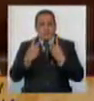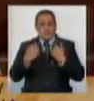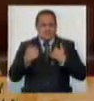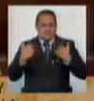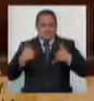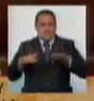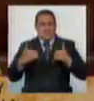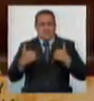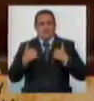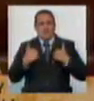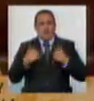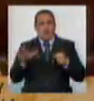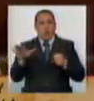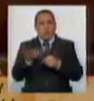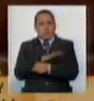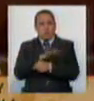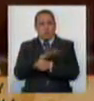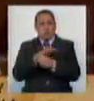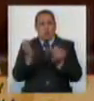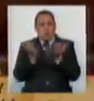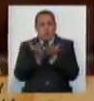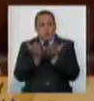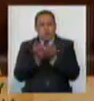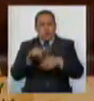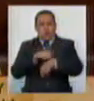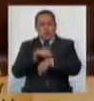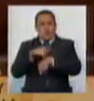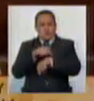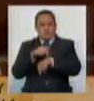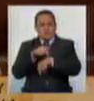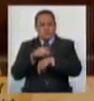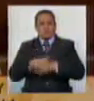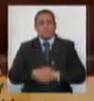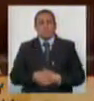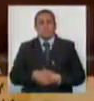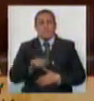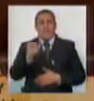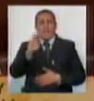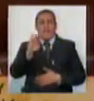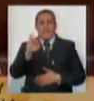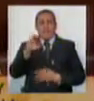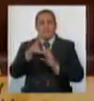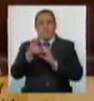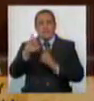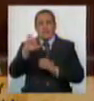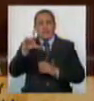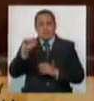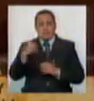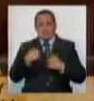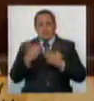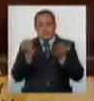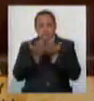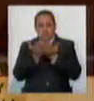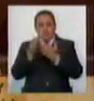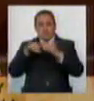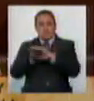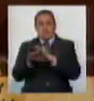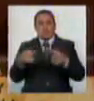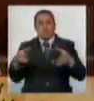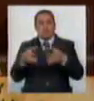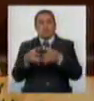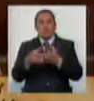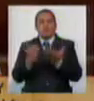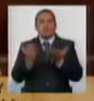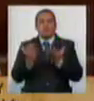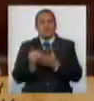ya cuentan con la jornada escolar completa. Abigail, de 17 años, está por culminar sus estudios en la escuela César Vallejo